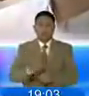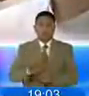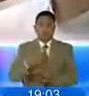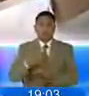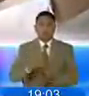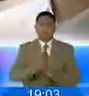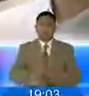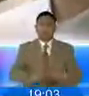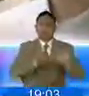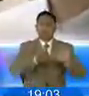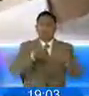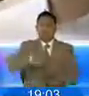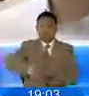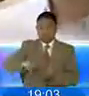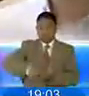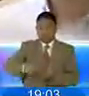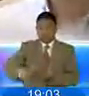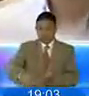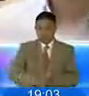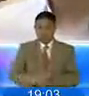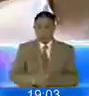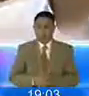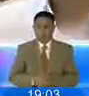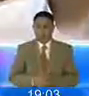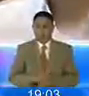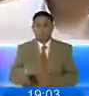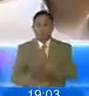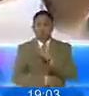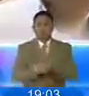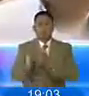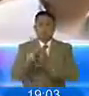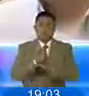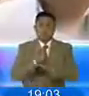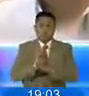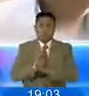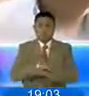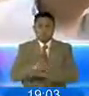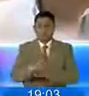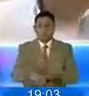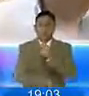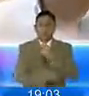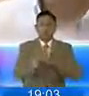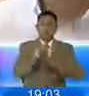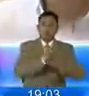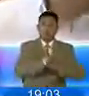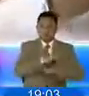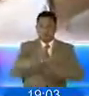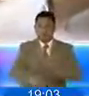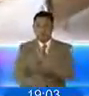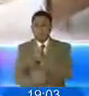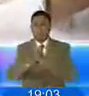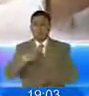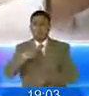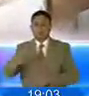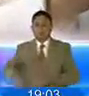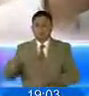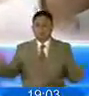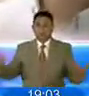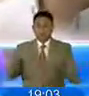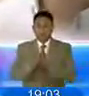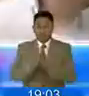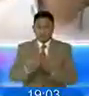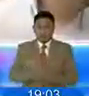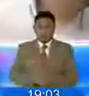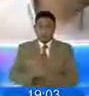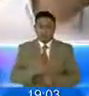6 contratos de comercialización del crudo ecuatoriano entre Petroecuador y Petrochina supuestamente. En estos